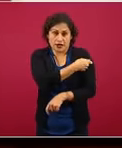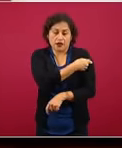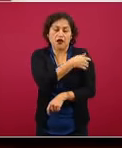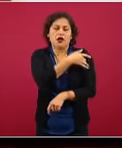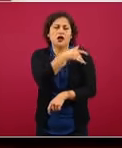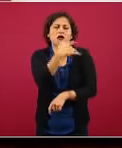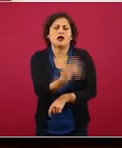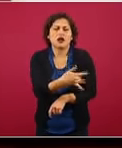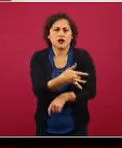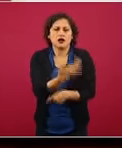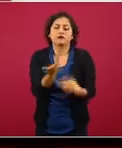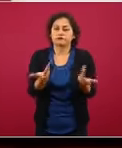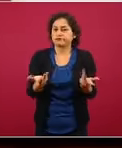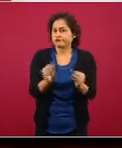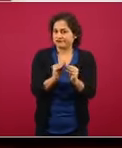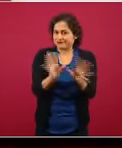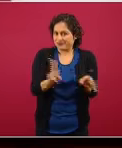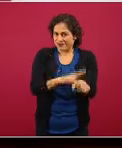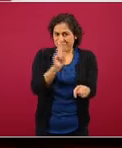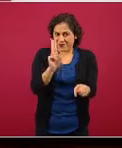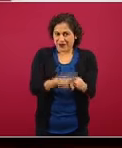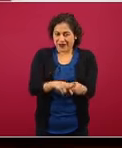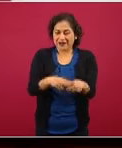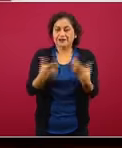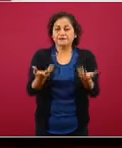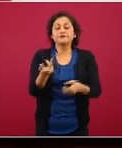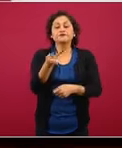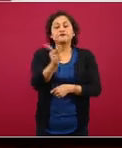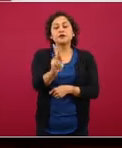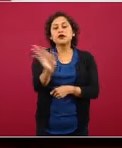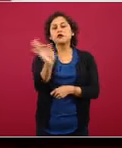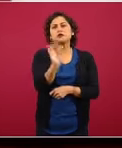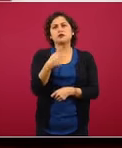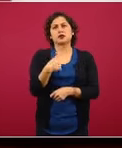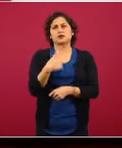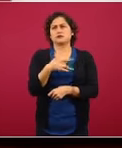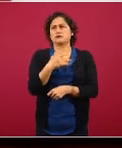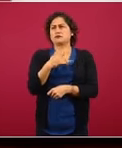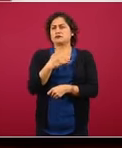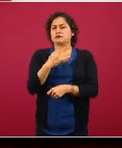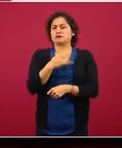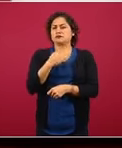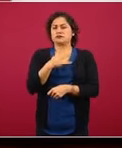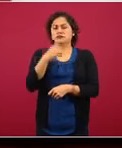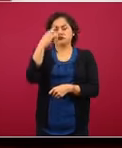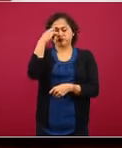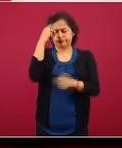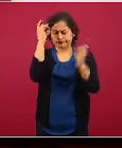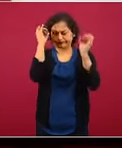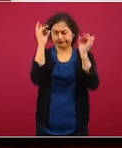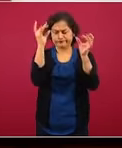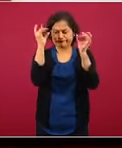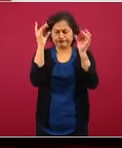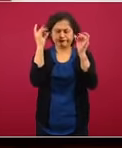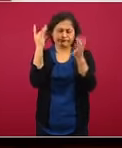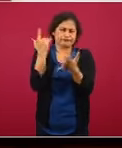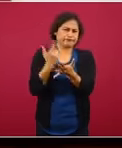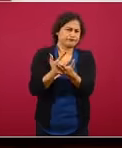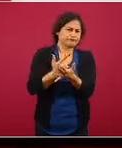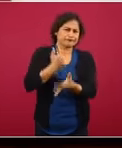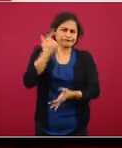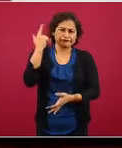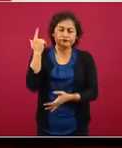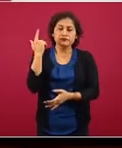dolor, ¿sí? Pero si yo presento dolor de cabeza severo,